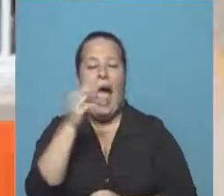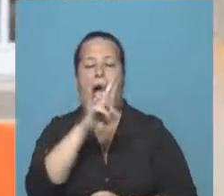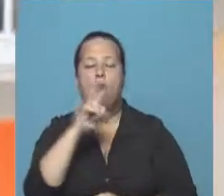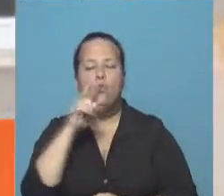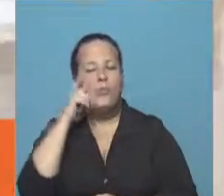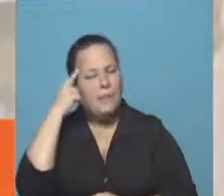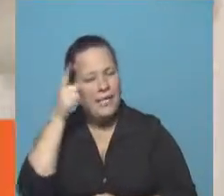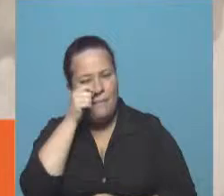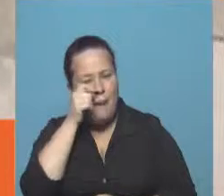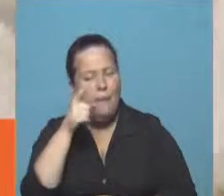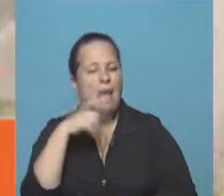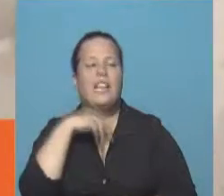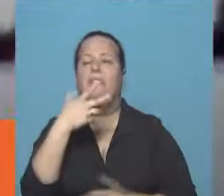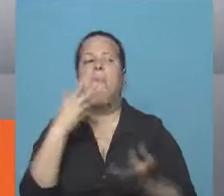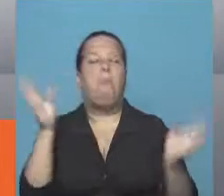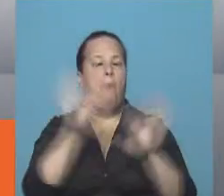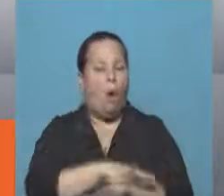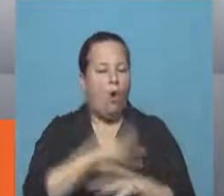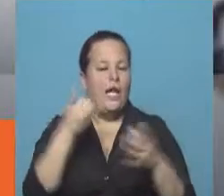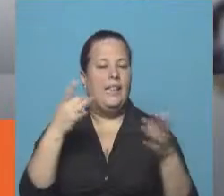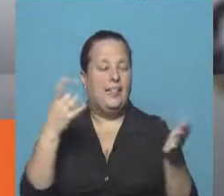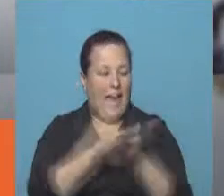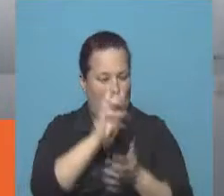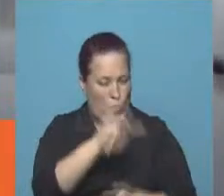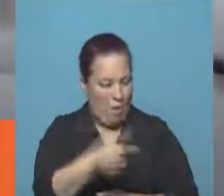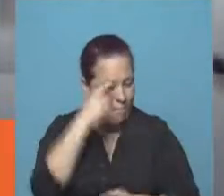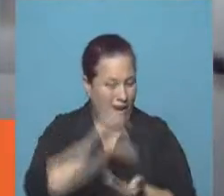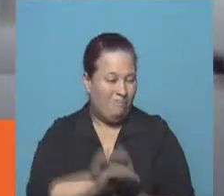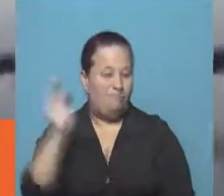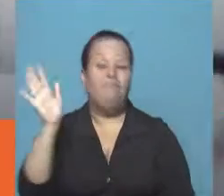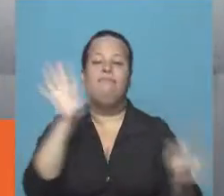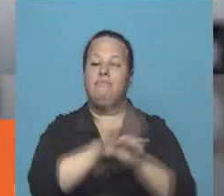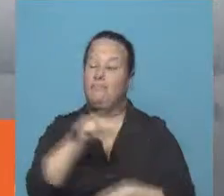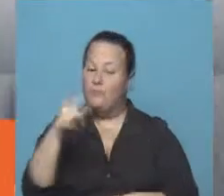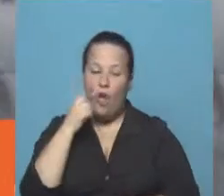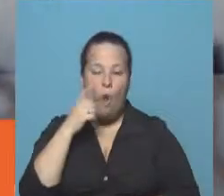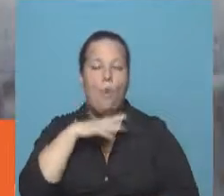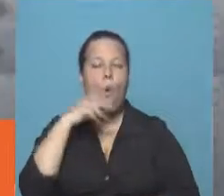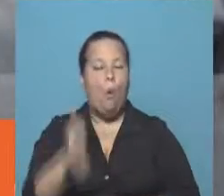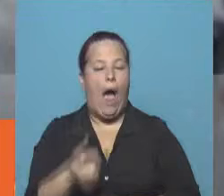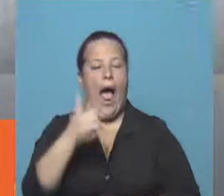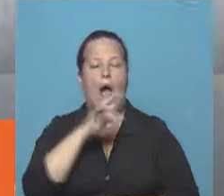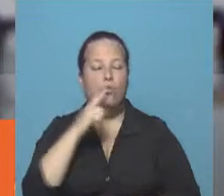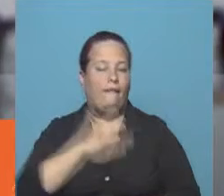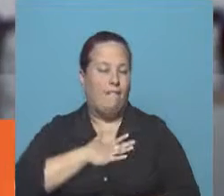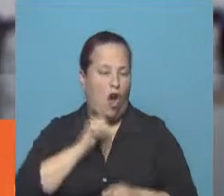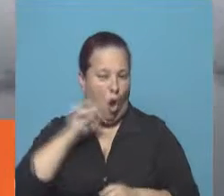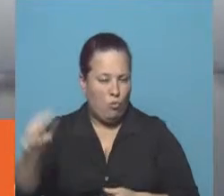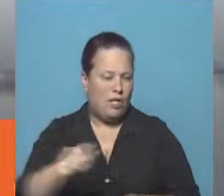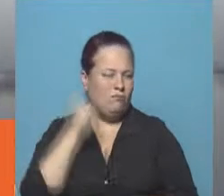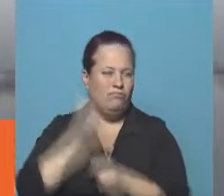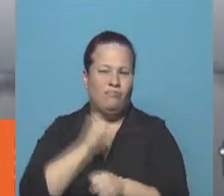su padre se había distraído y lo había atropellado un tren. Este aquí que este hombre, Juan Arruti, militante comunista,